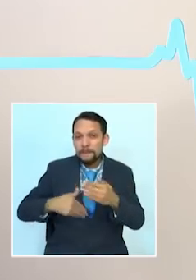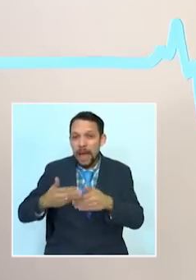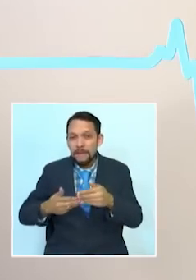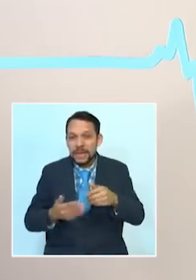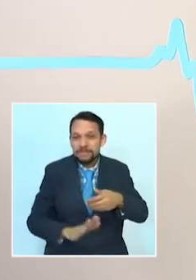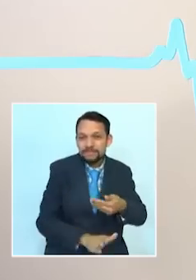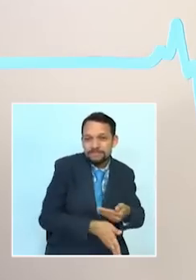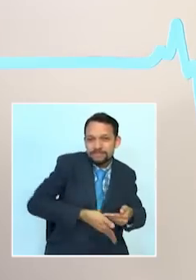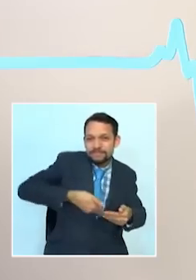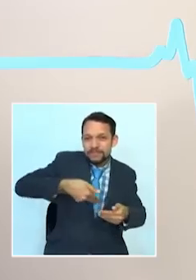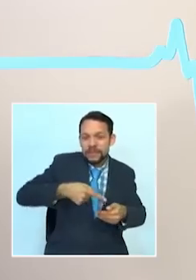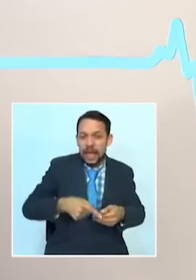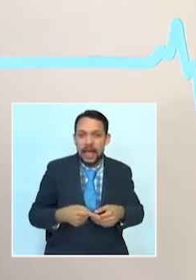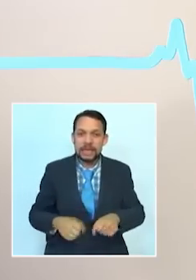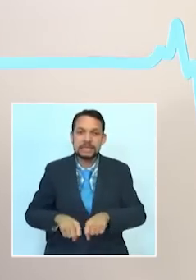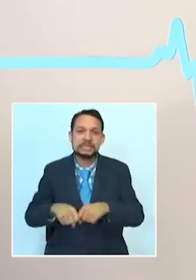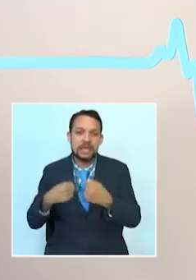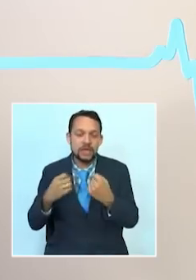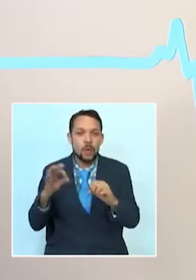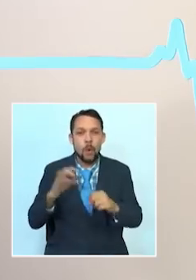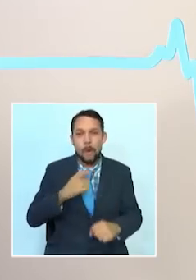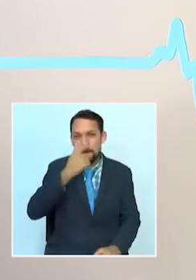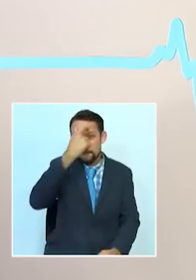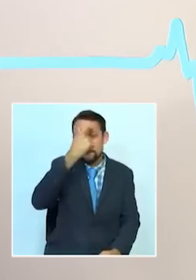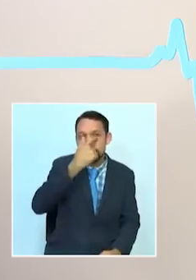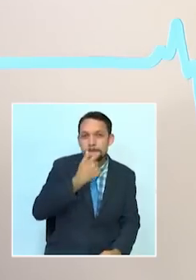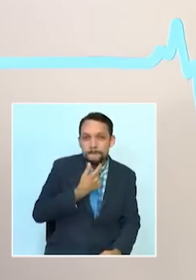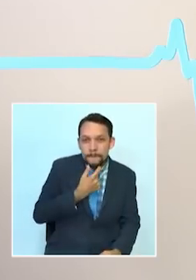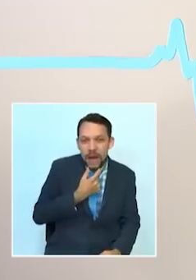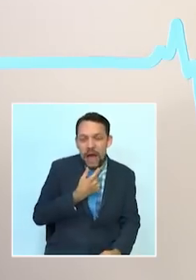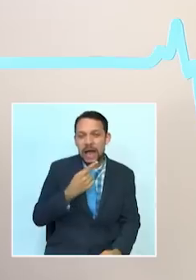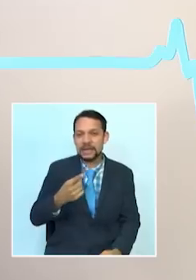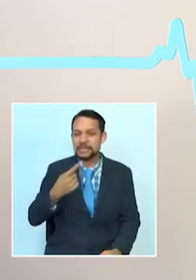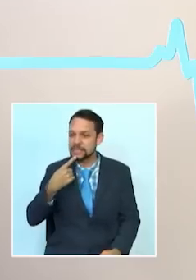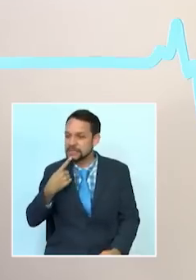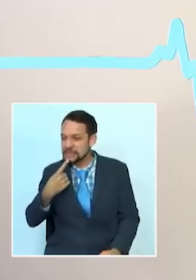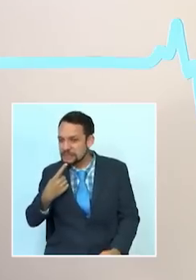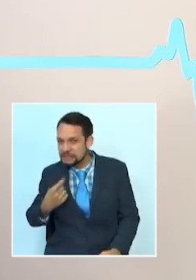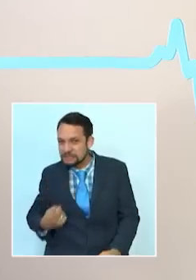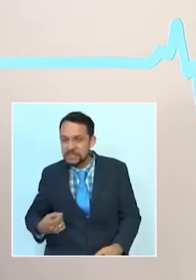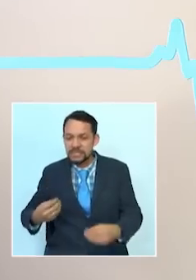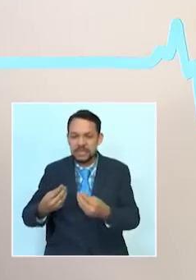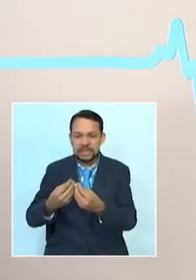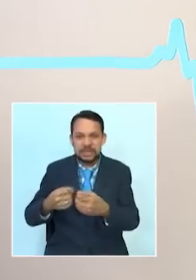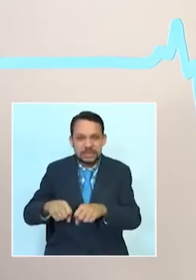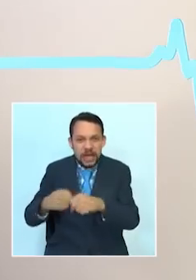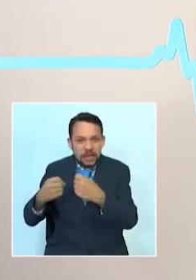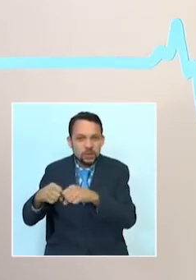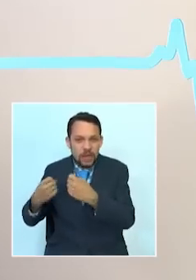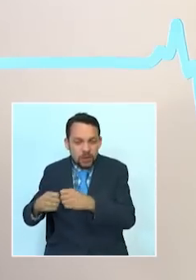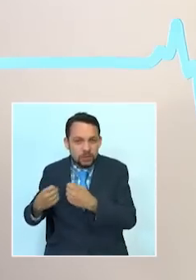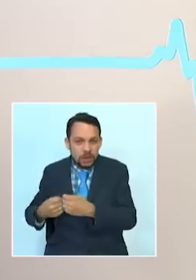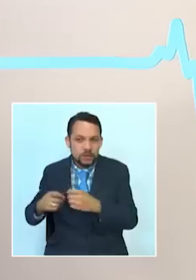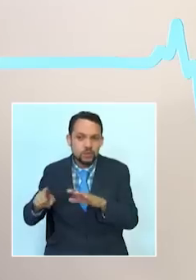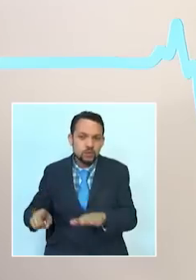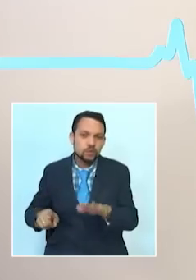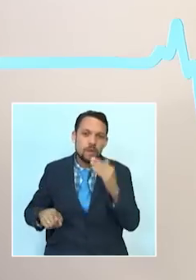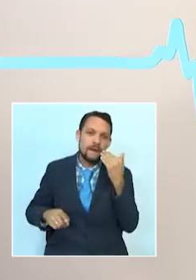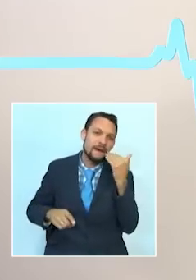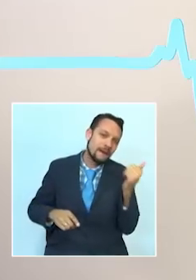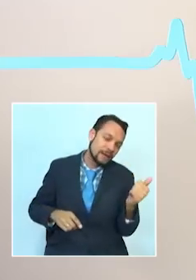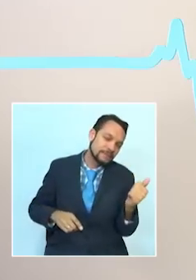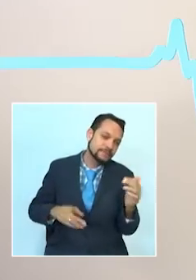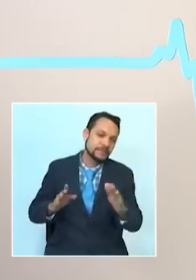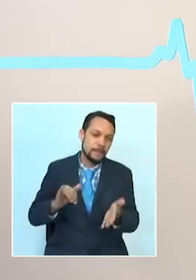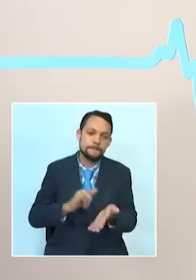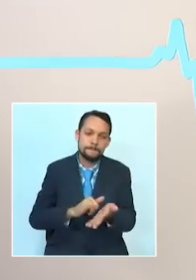constante de protectores Y de todos estos materiales eh que son sintéticos que yo siempre le digo a las pacientes vea eso es